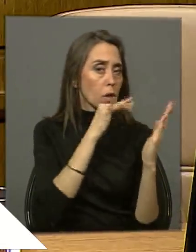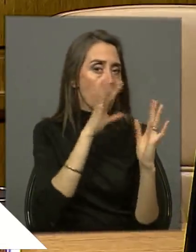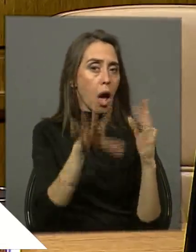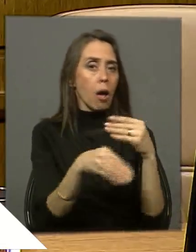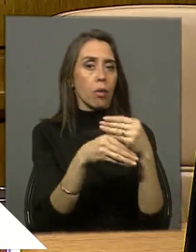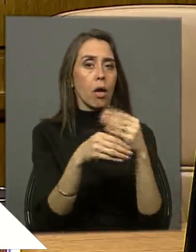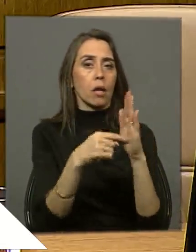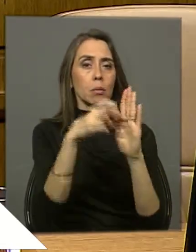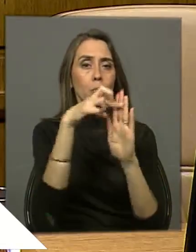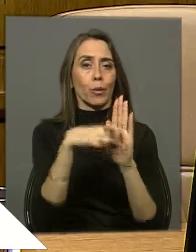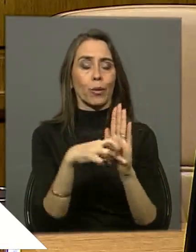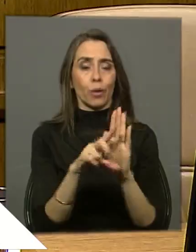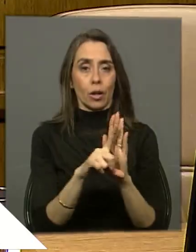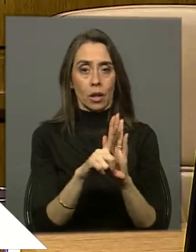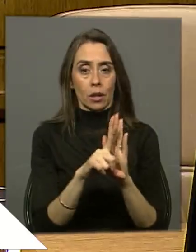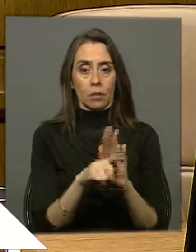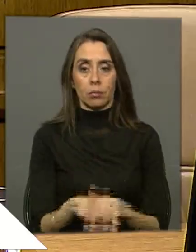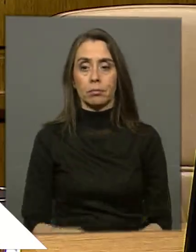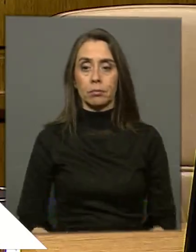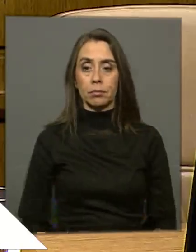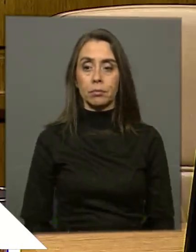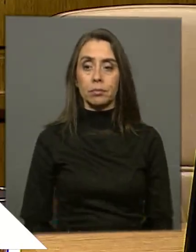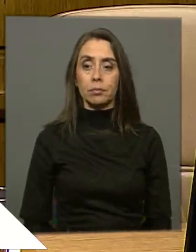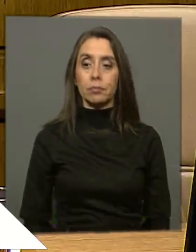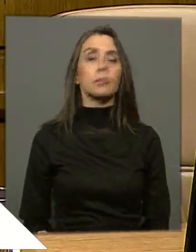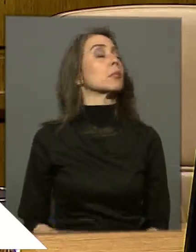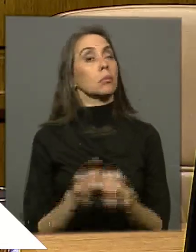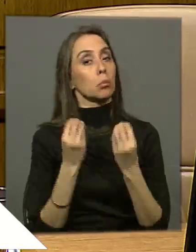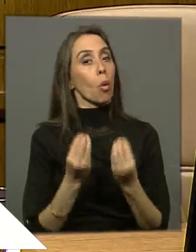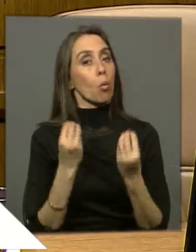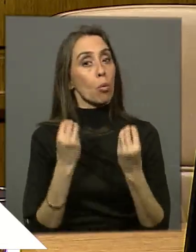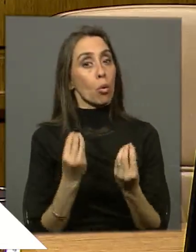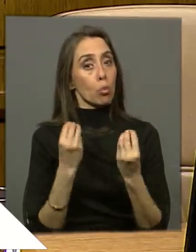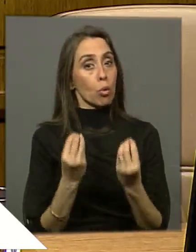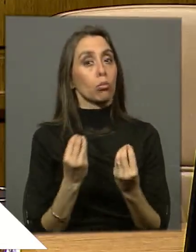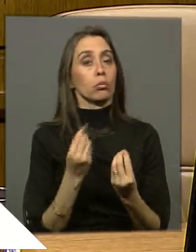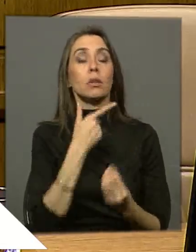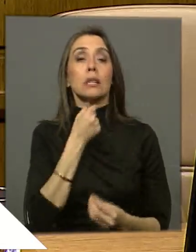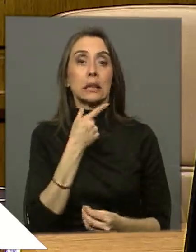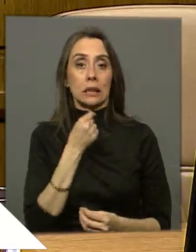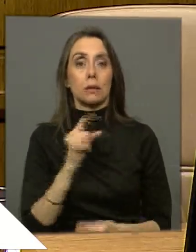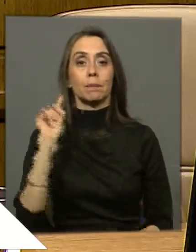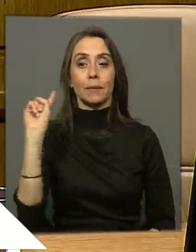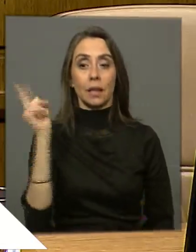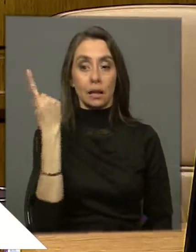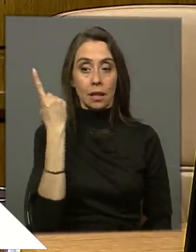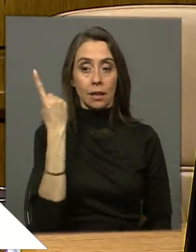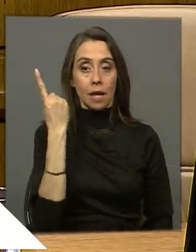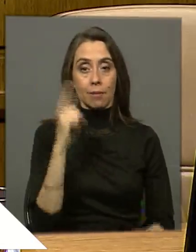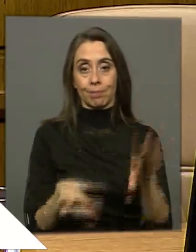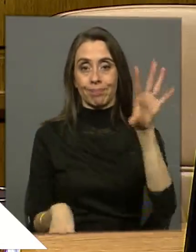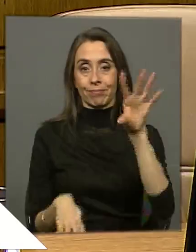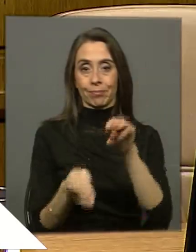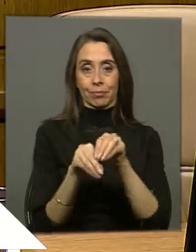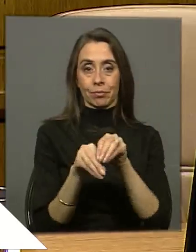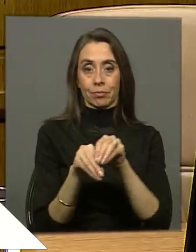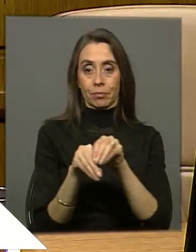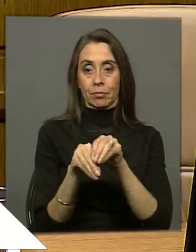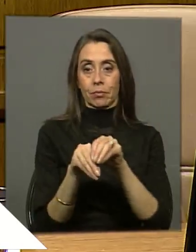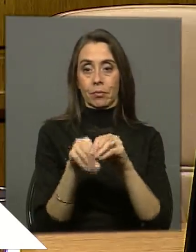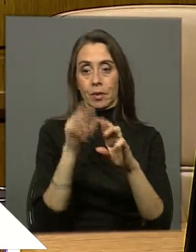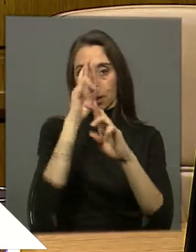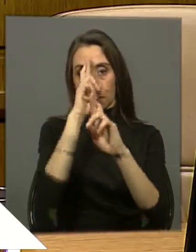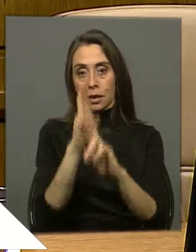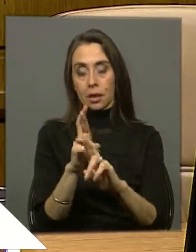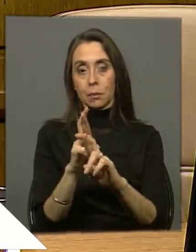en este proyecto de ley lo que sería muy, muy deseable. En general y resumiendo, por el respeto